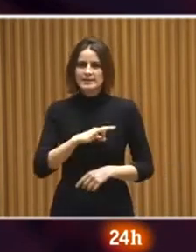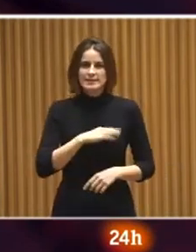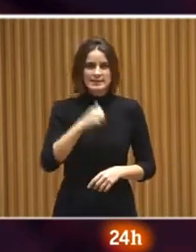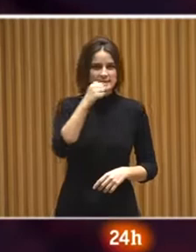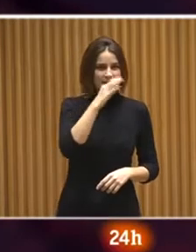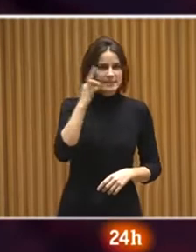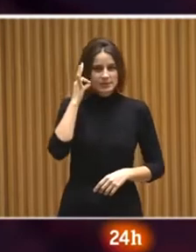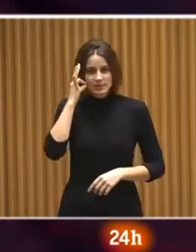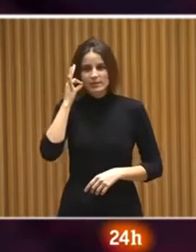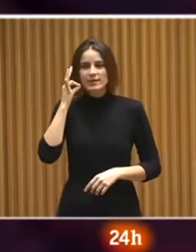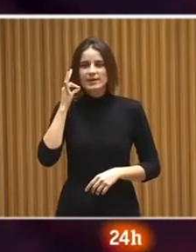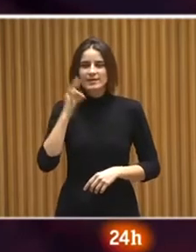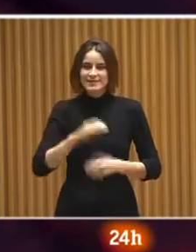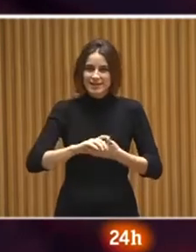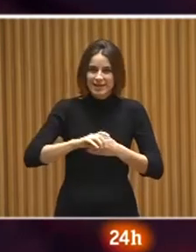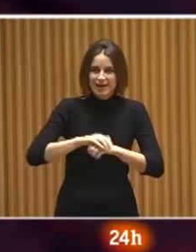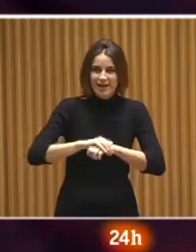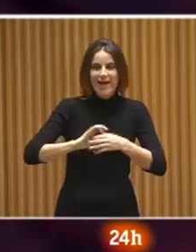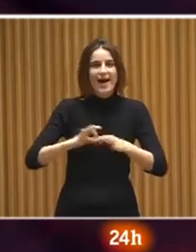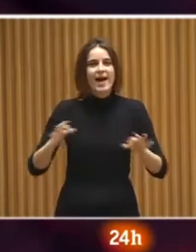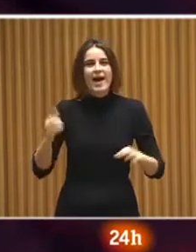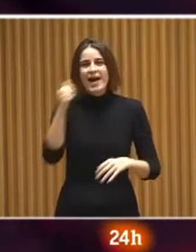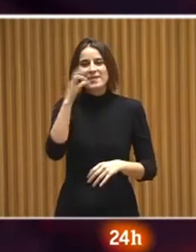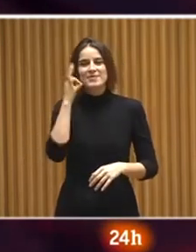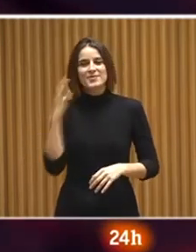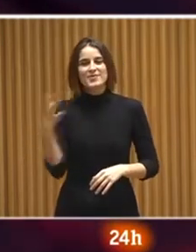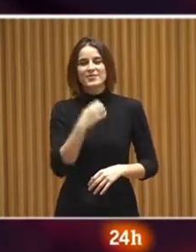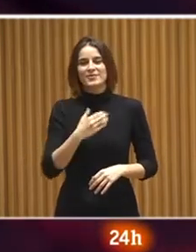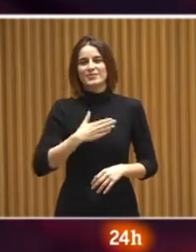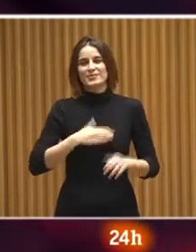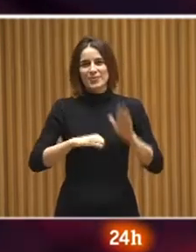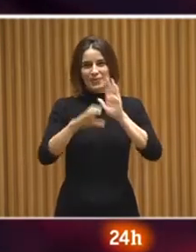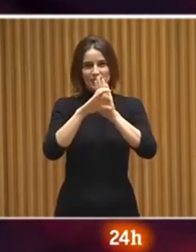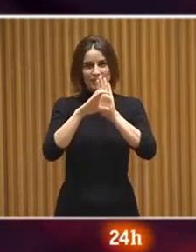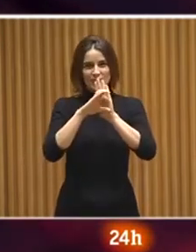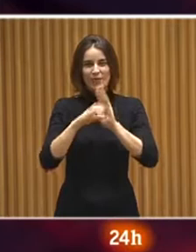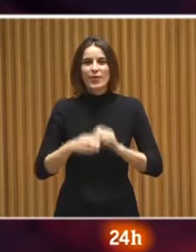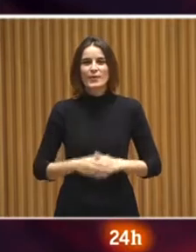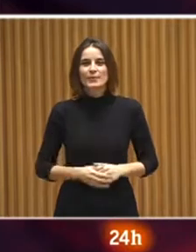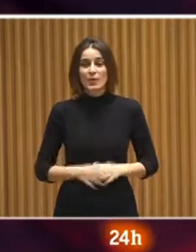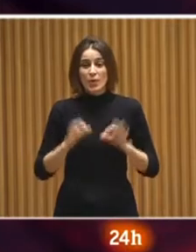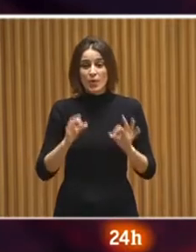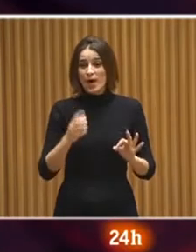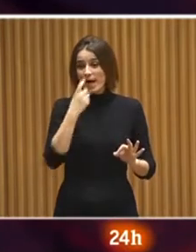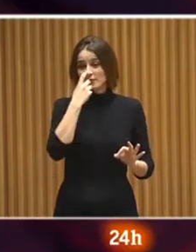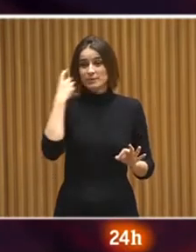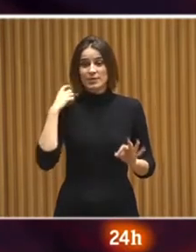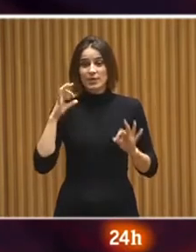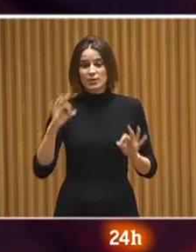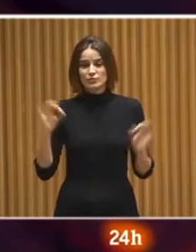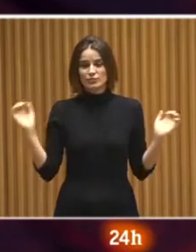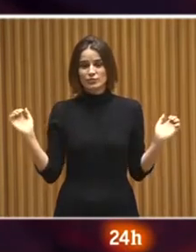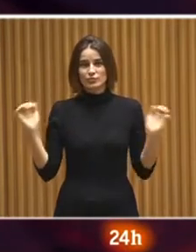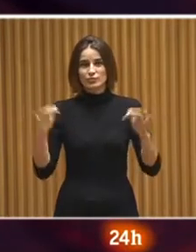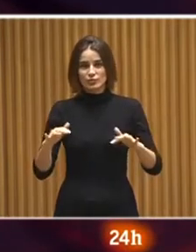amigas todos de nuestra Constitución. Hoy hace un año nos reuníamos en el Salón de Plenos para conmemorar los